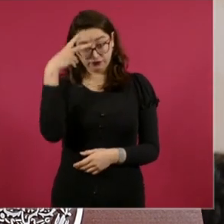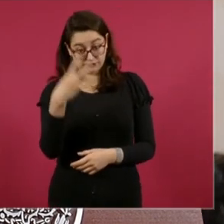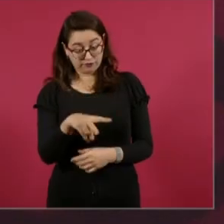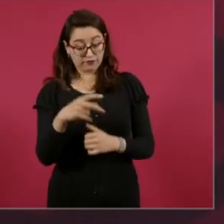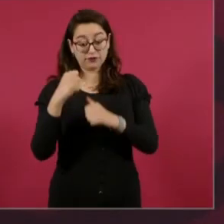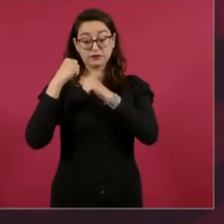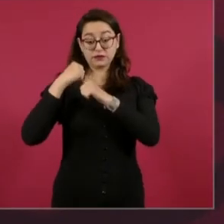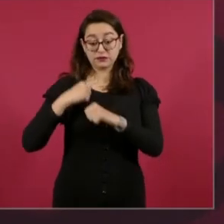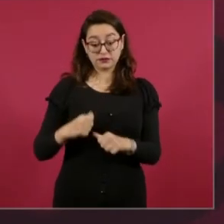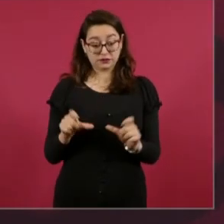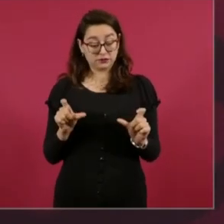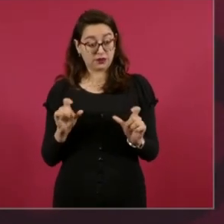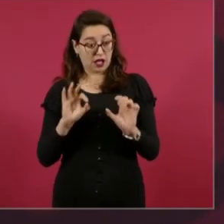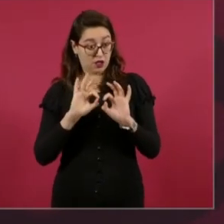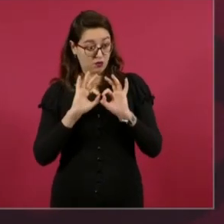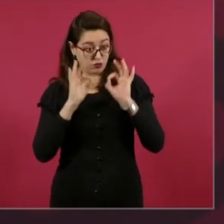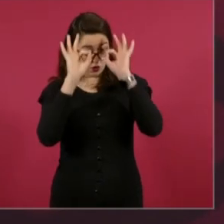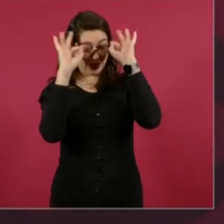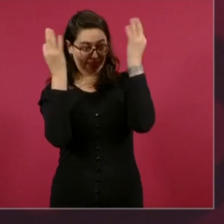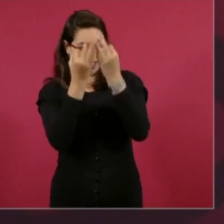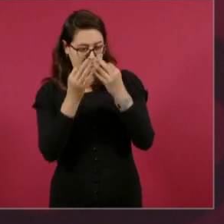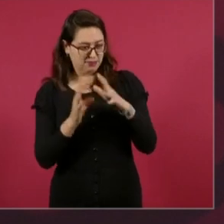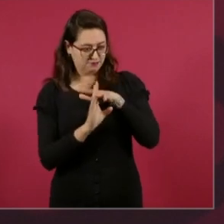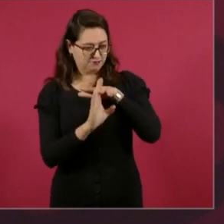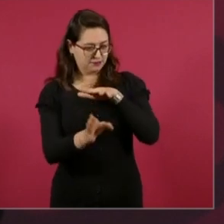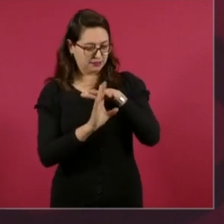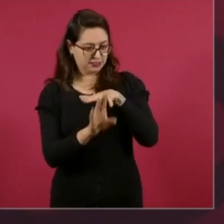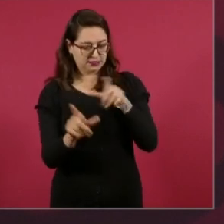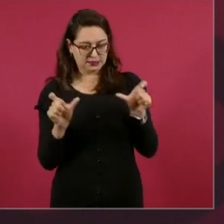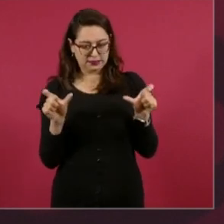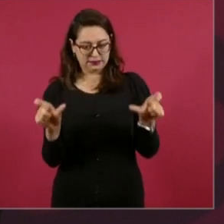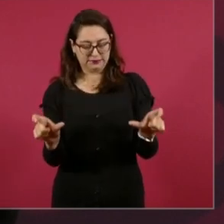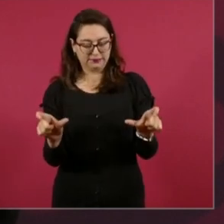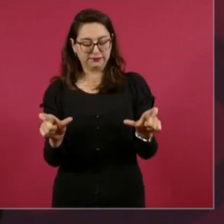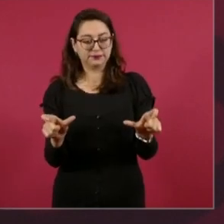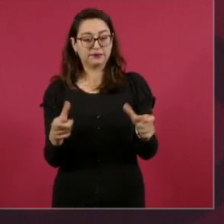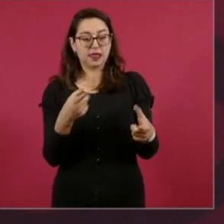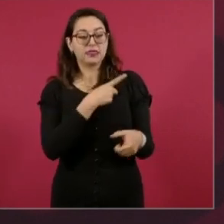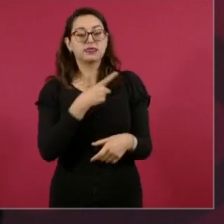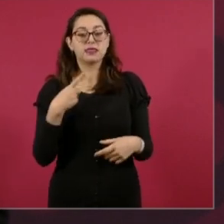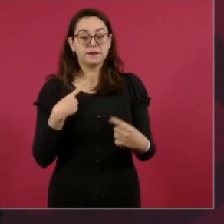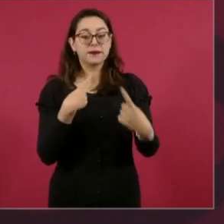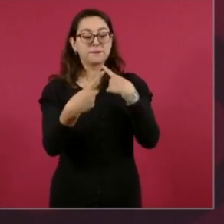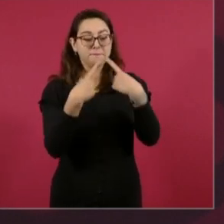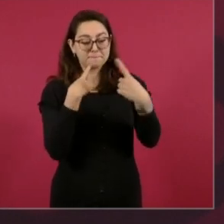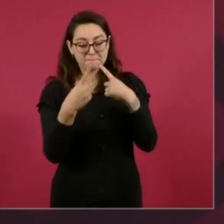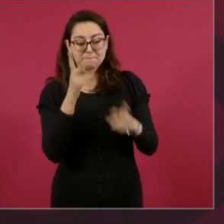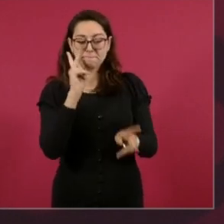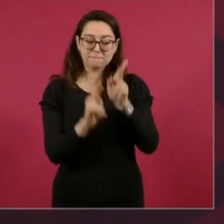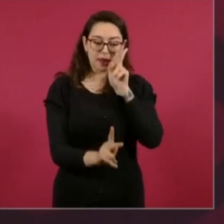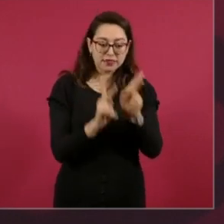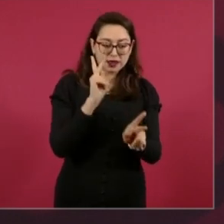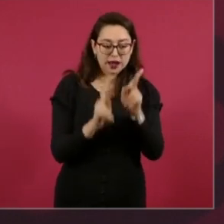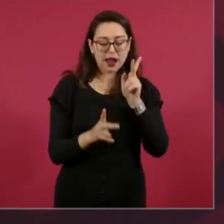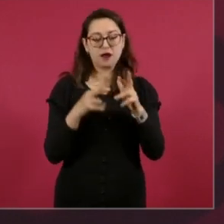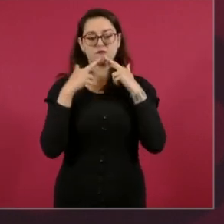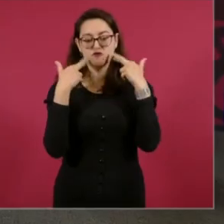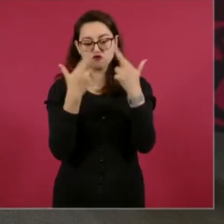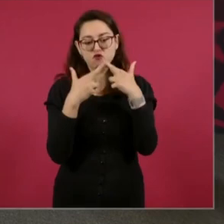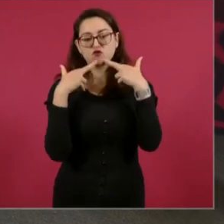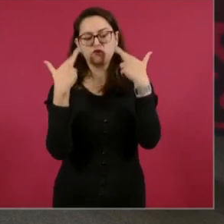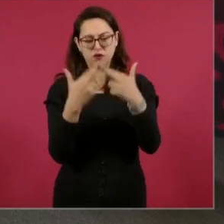a tratar este asunto, y ya han habido varias